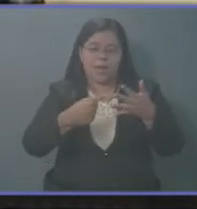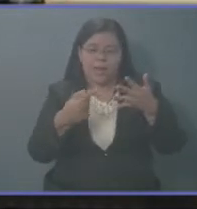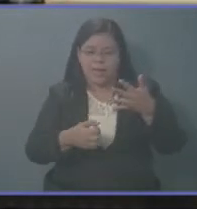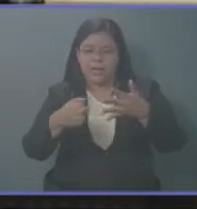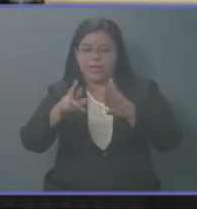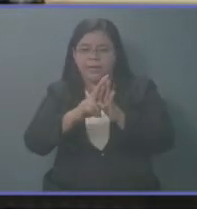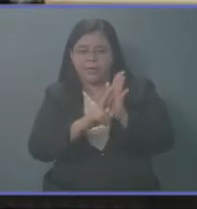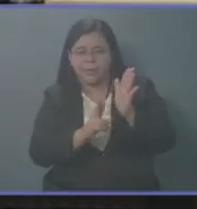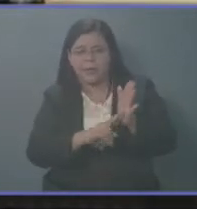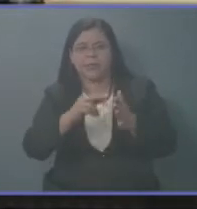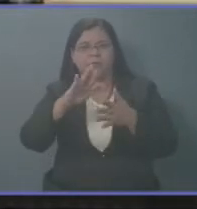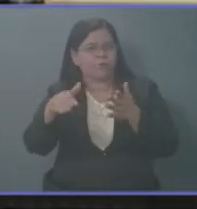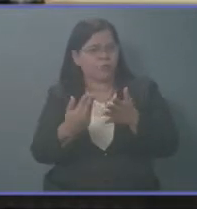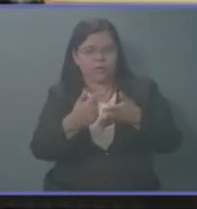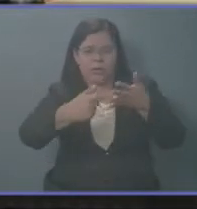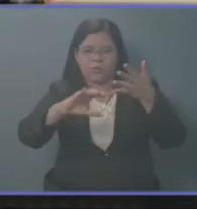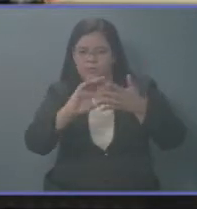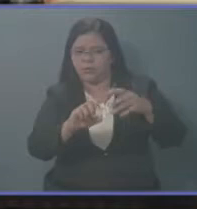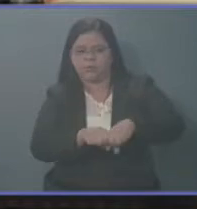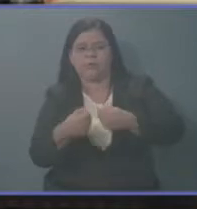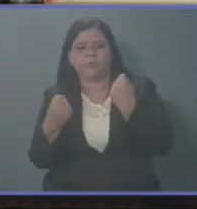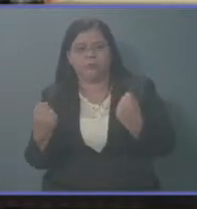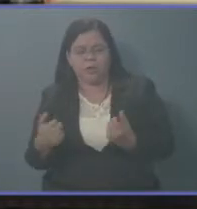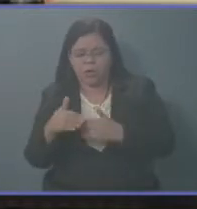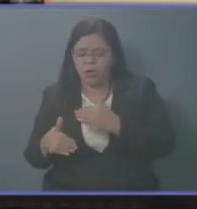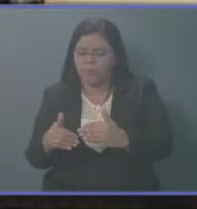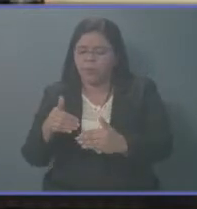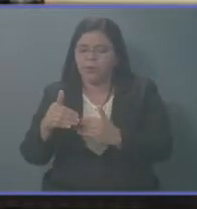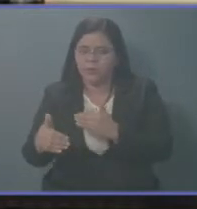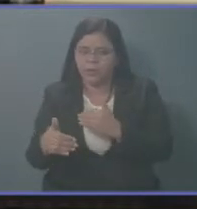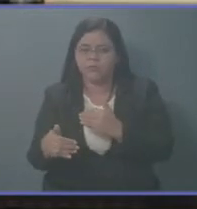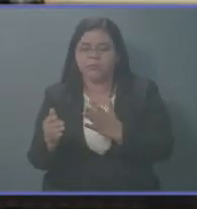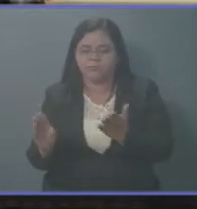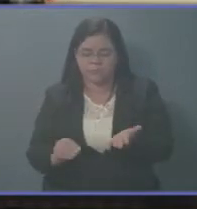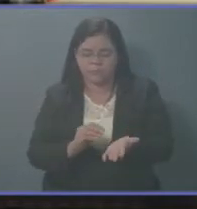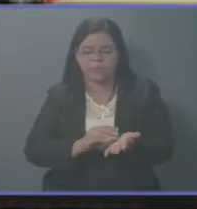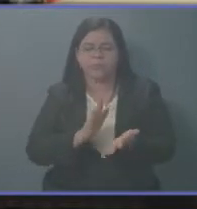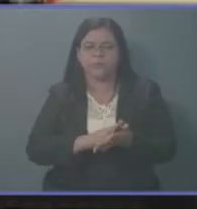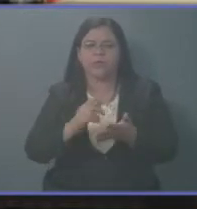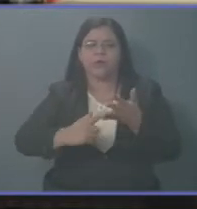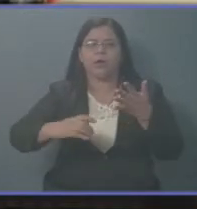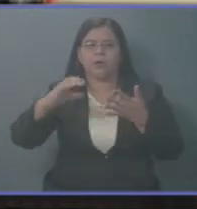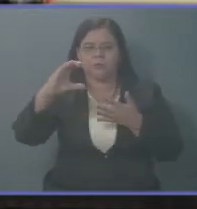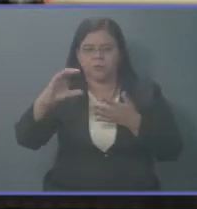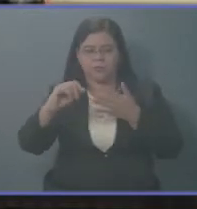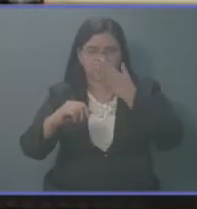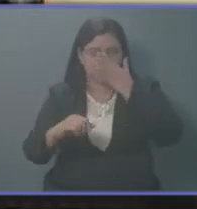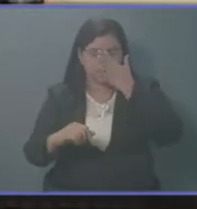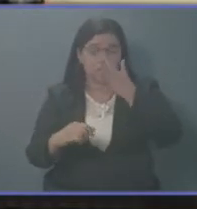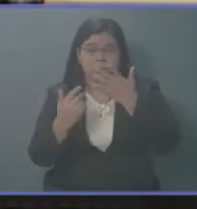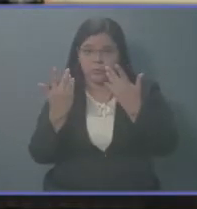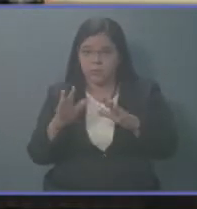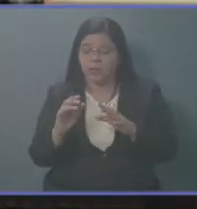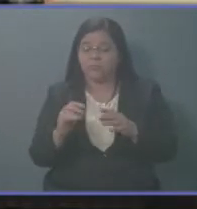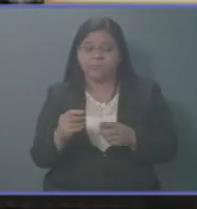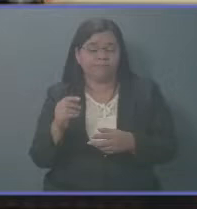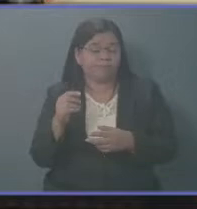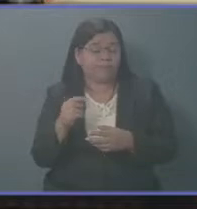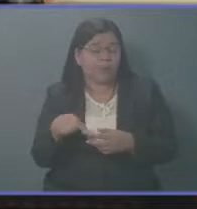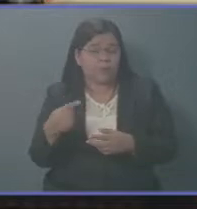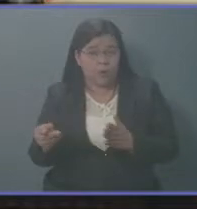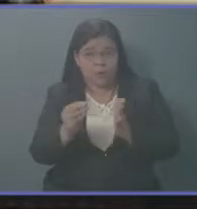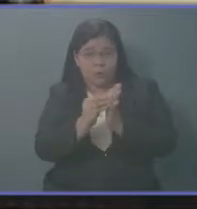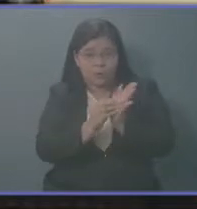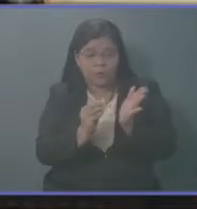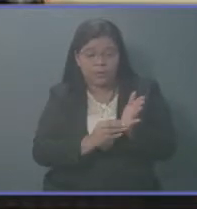determinan los órganos competentes, los procedimientos y los ámbitos de validez indicados en la Constitución. La inconstitucionalidad es material cuando el contenido